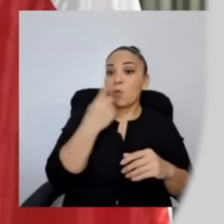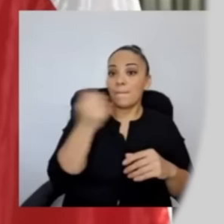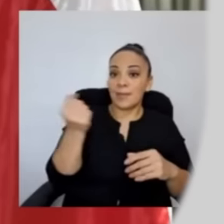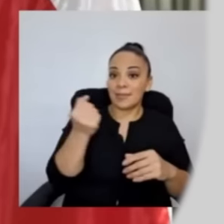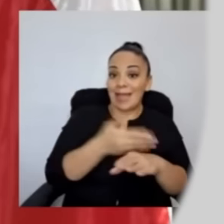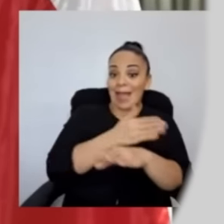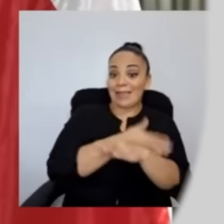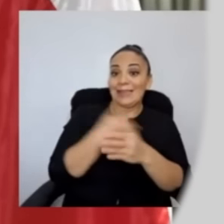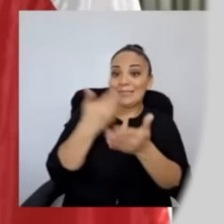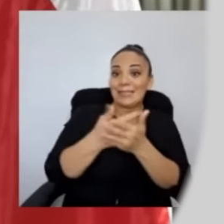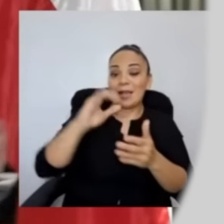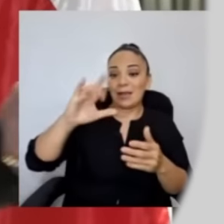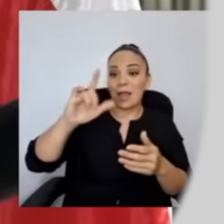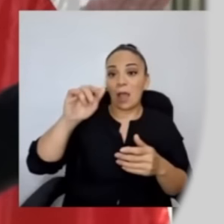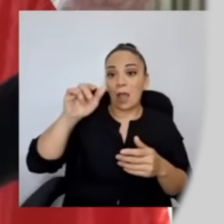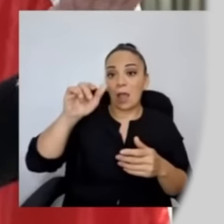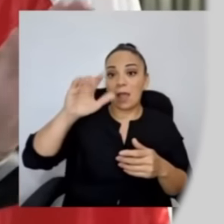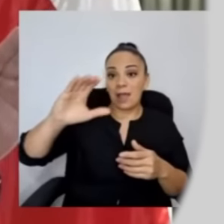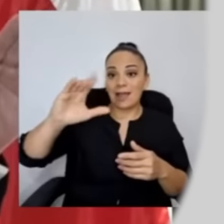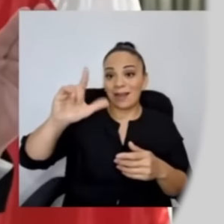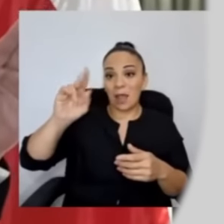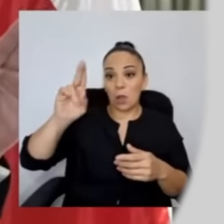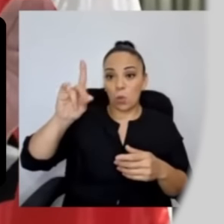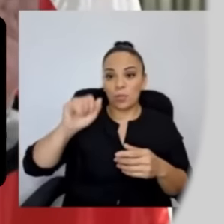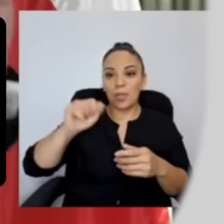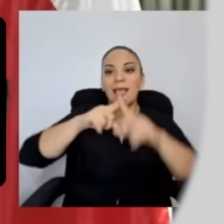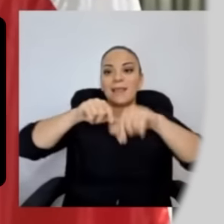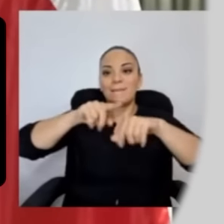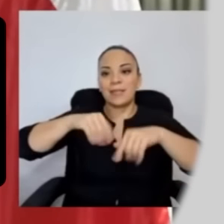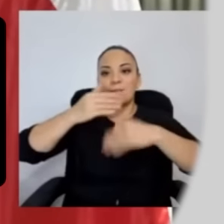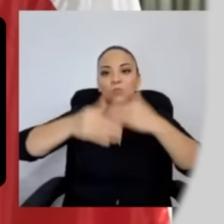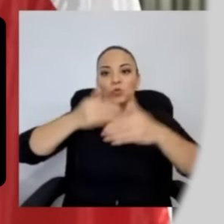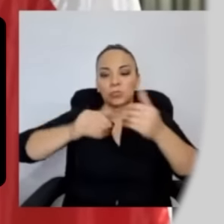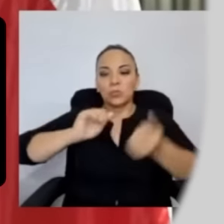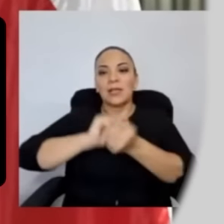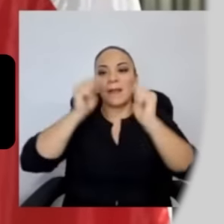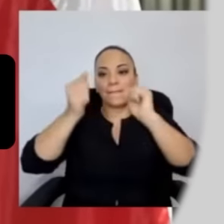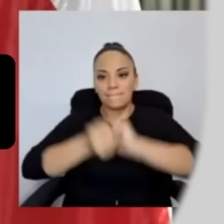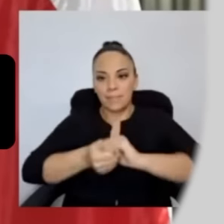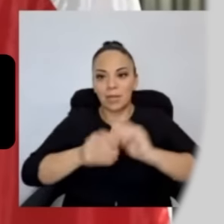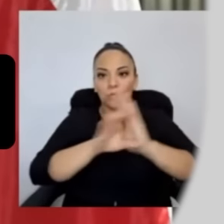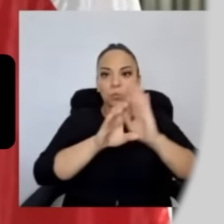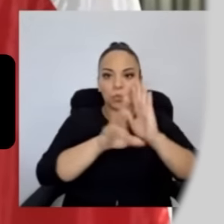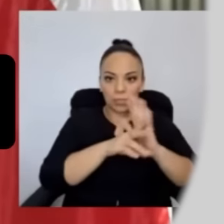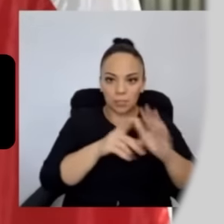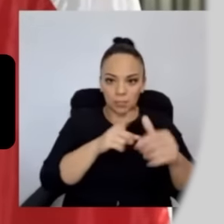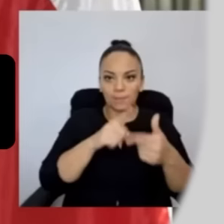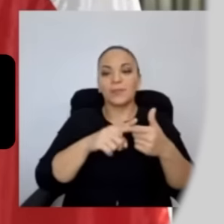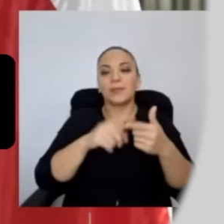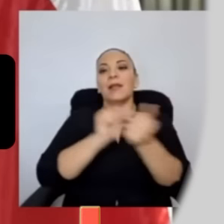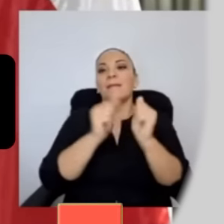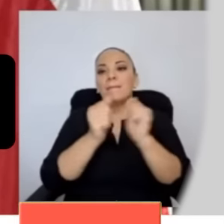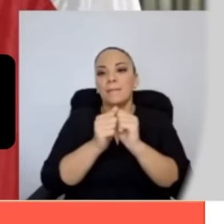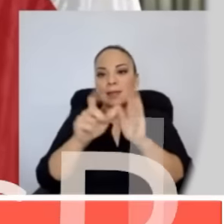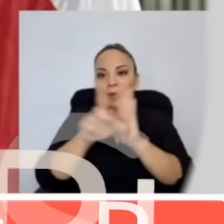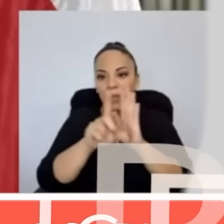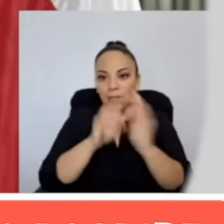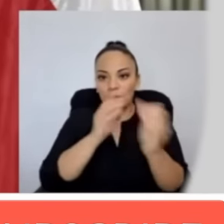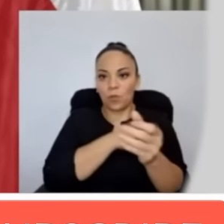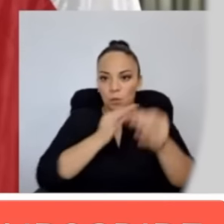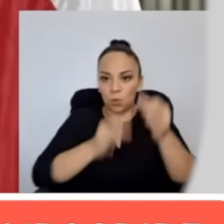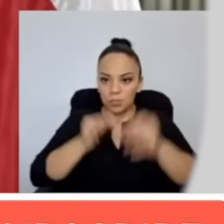se pueden eliminar todos los procesos y cambiar la Constitución, cambiar la ley del Poder